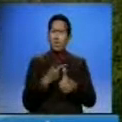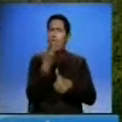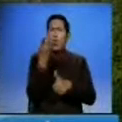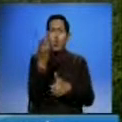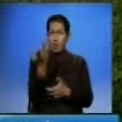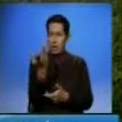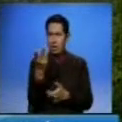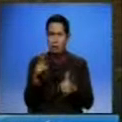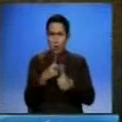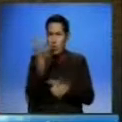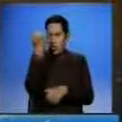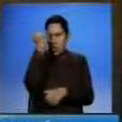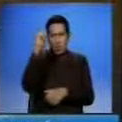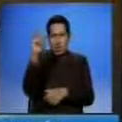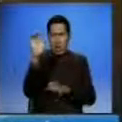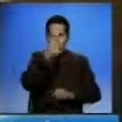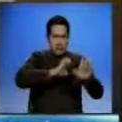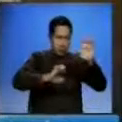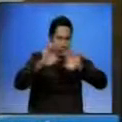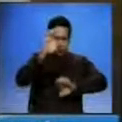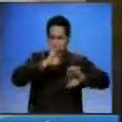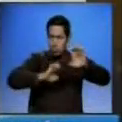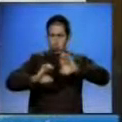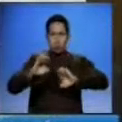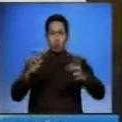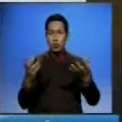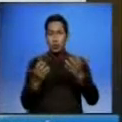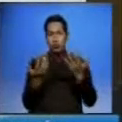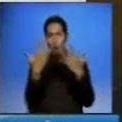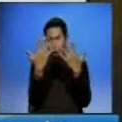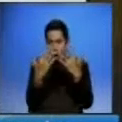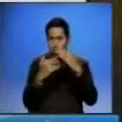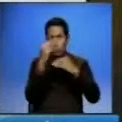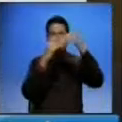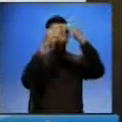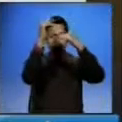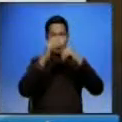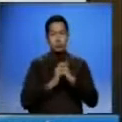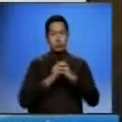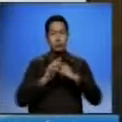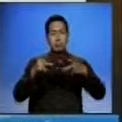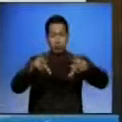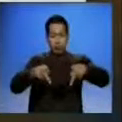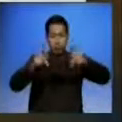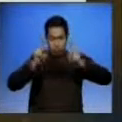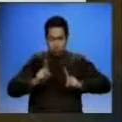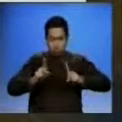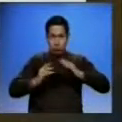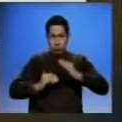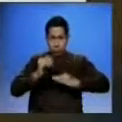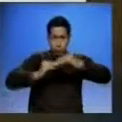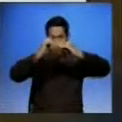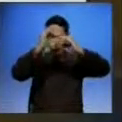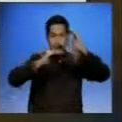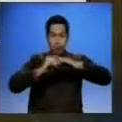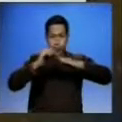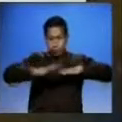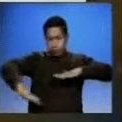que presenta el estudio para hacer la obra, la de levantar el puente en la denominada